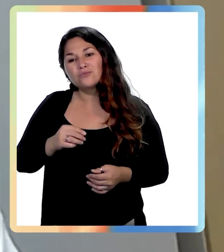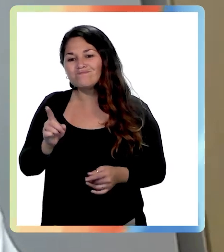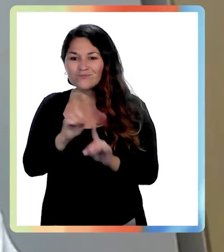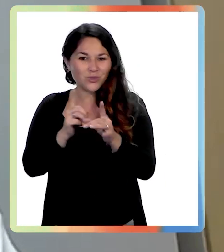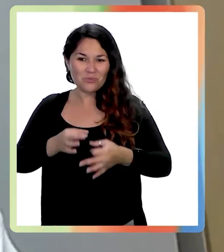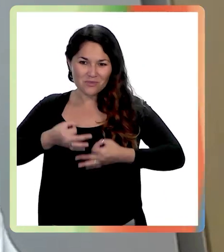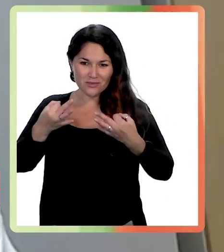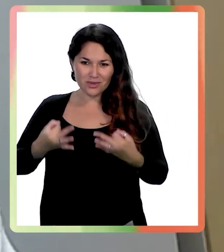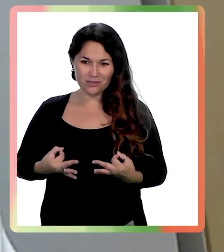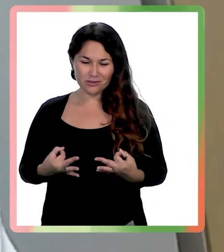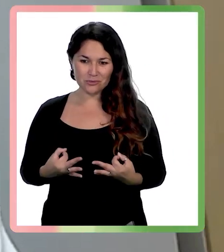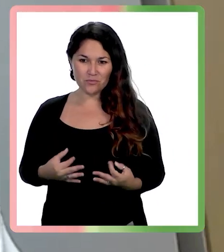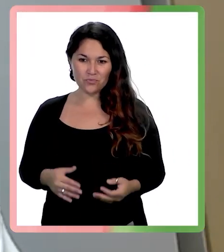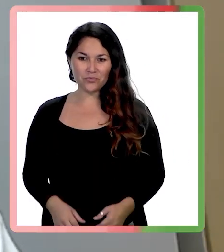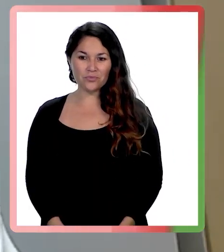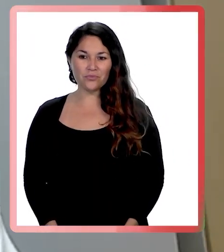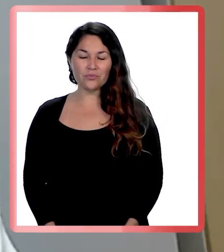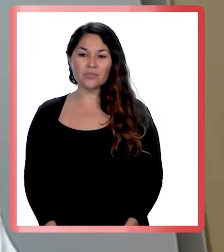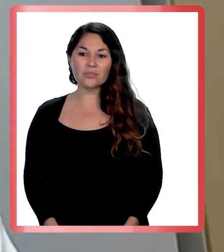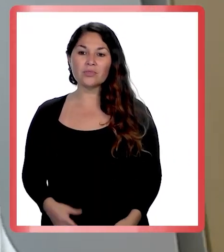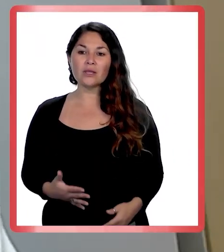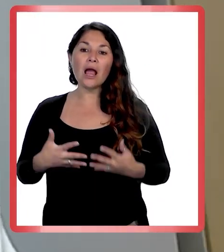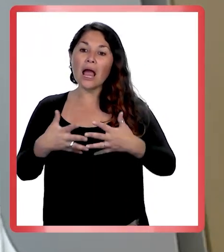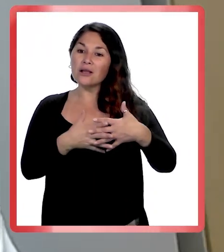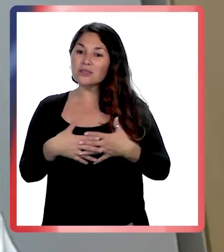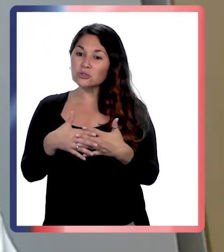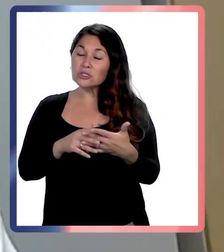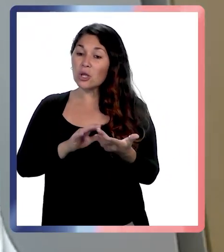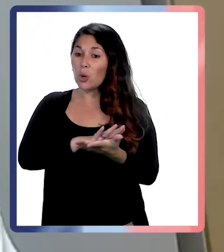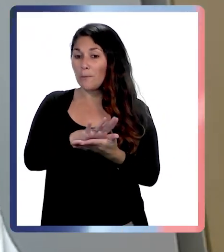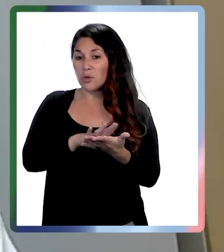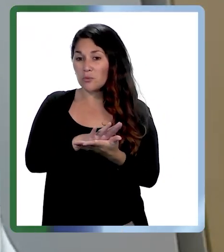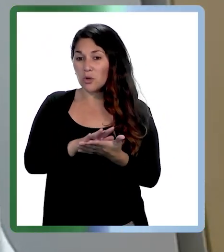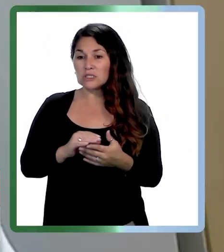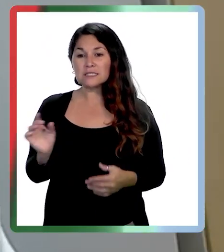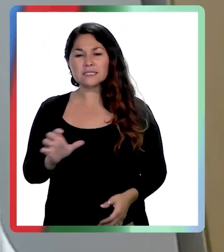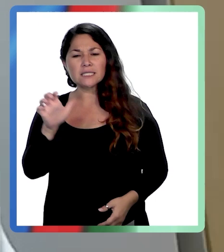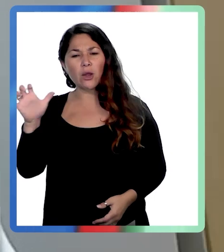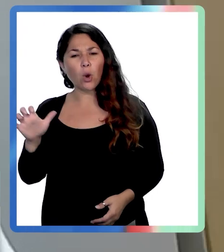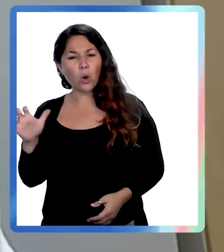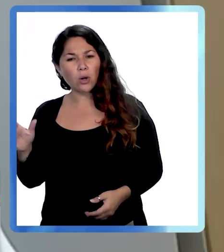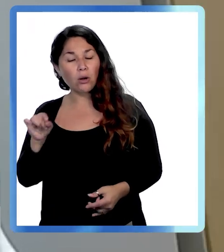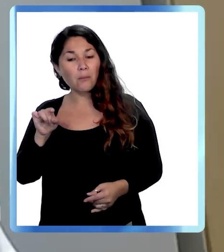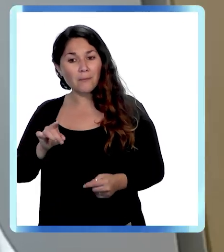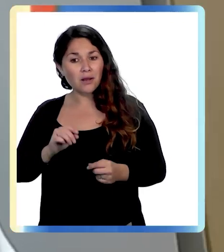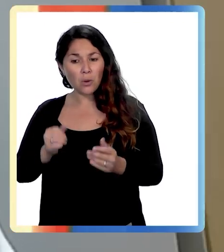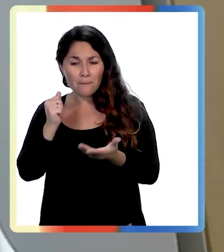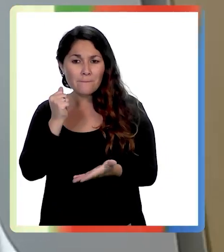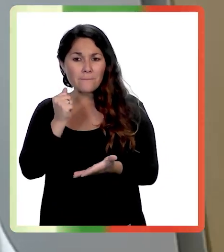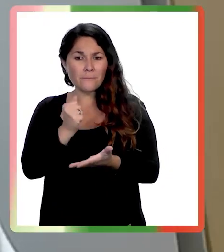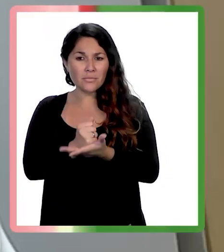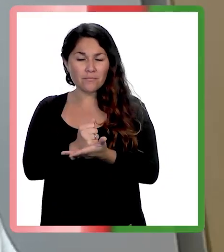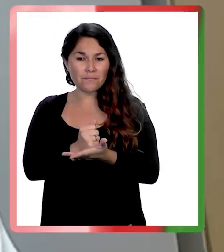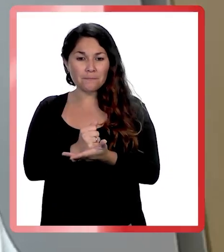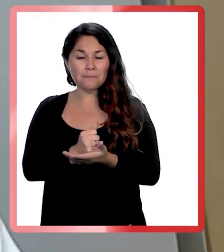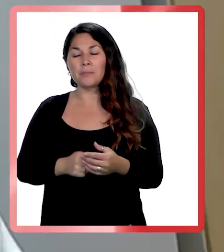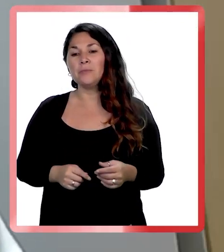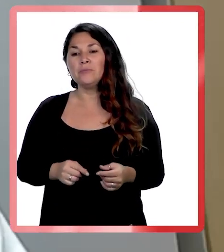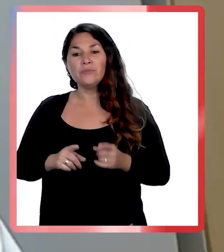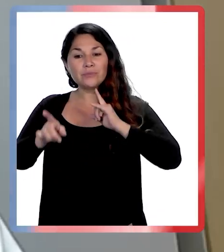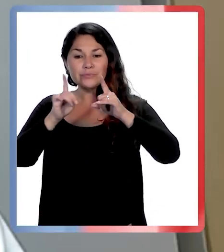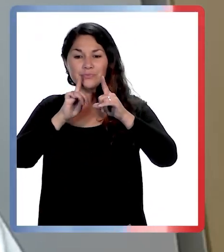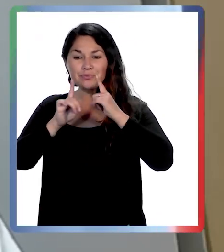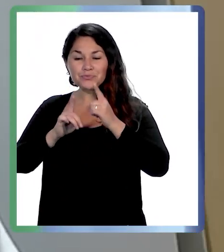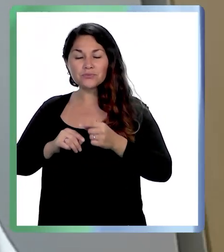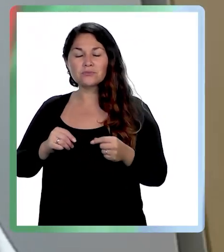son perfectos. Entonces, por ejemplo, Estados Unidos y Europa, sobre todo Estados Unidos, fue el primero que marcó una tendencia en hacer